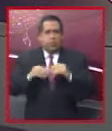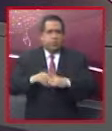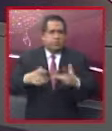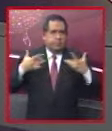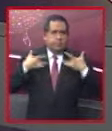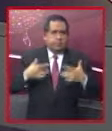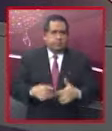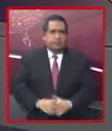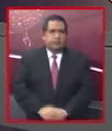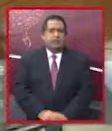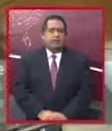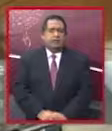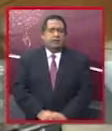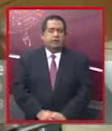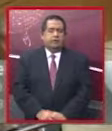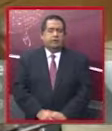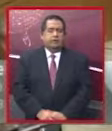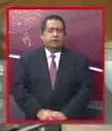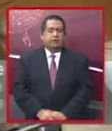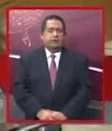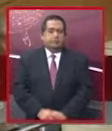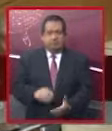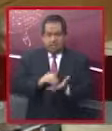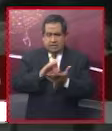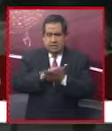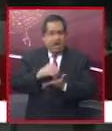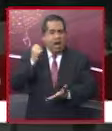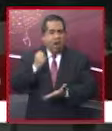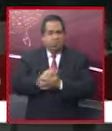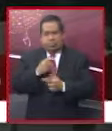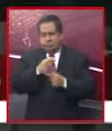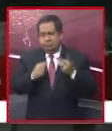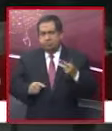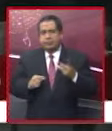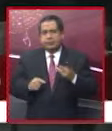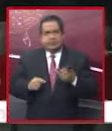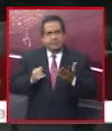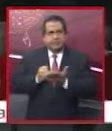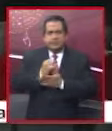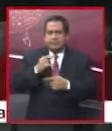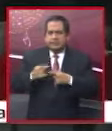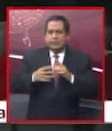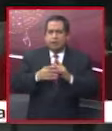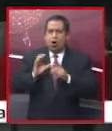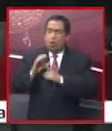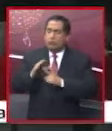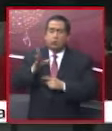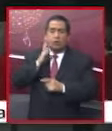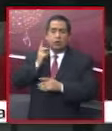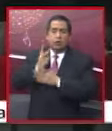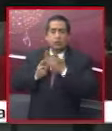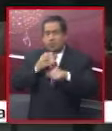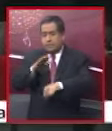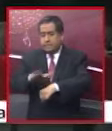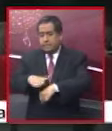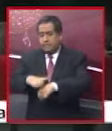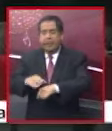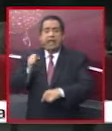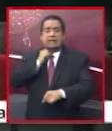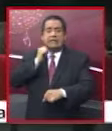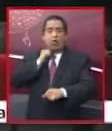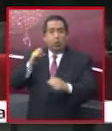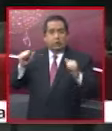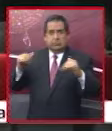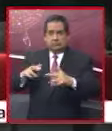abstención. En consecuencia, queda aprobado en lo general y en lo particular el decreto por el que la Comisión Permanente convoca a la Cámara de Senadores a